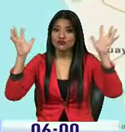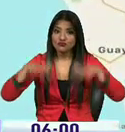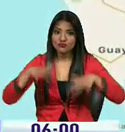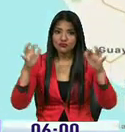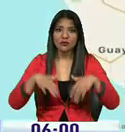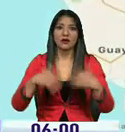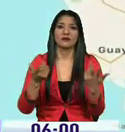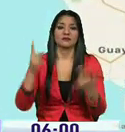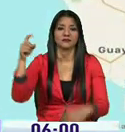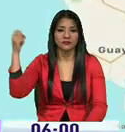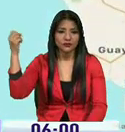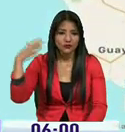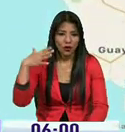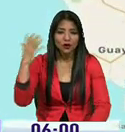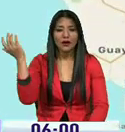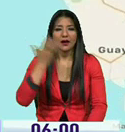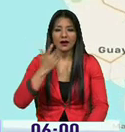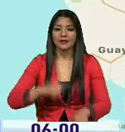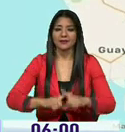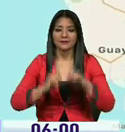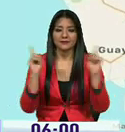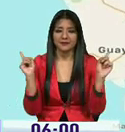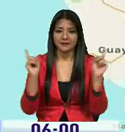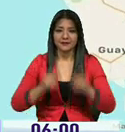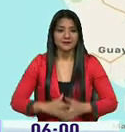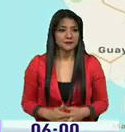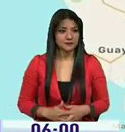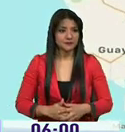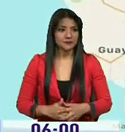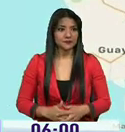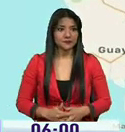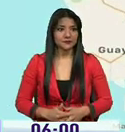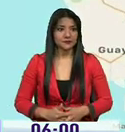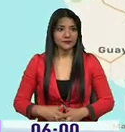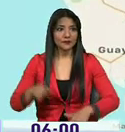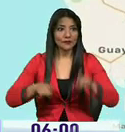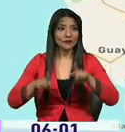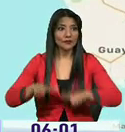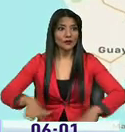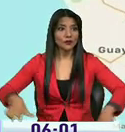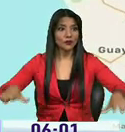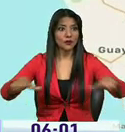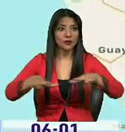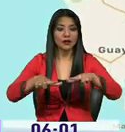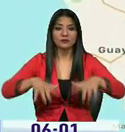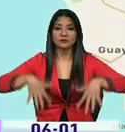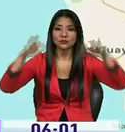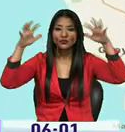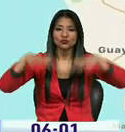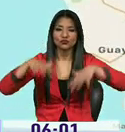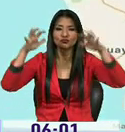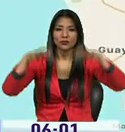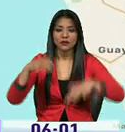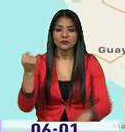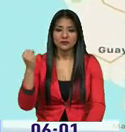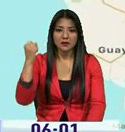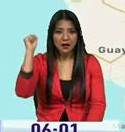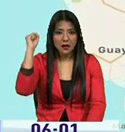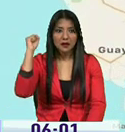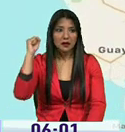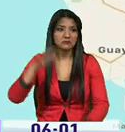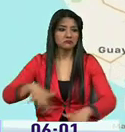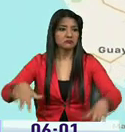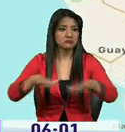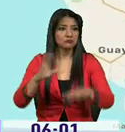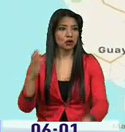de precipitaciones en el país, algo de lluvias tendremos en los sectores de la Sierra Central, despejado en la